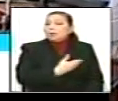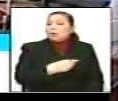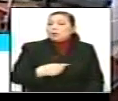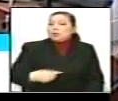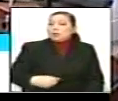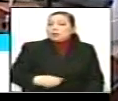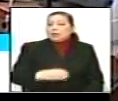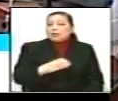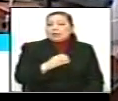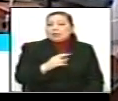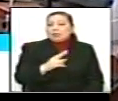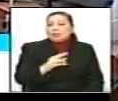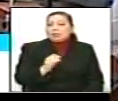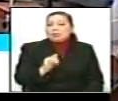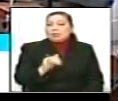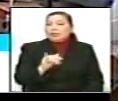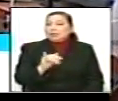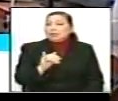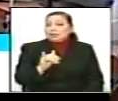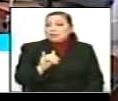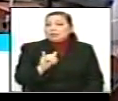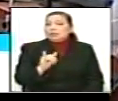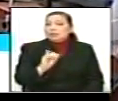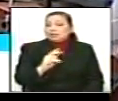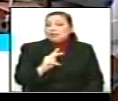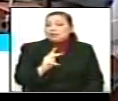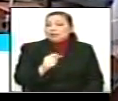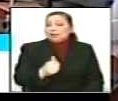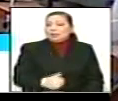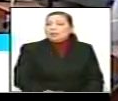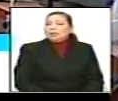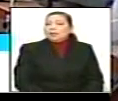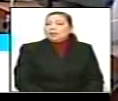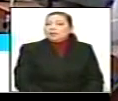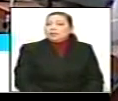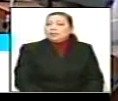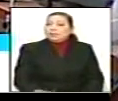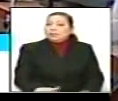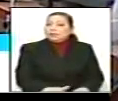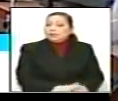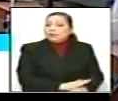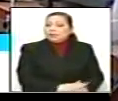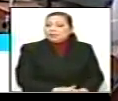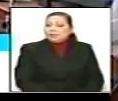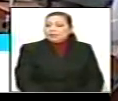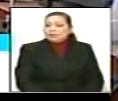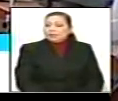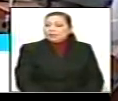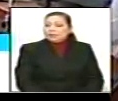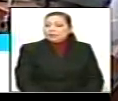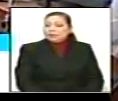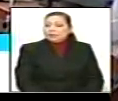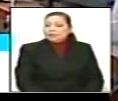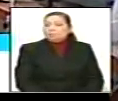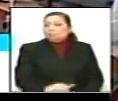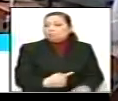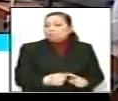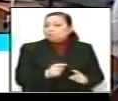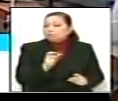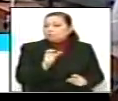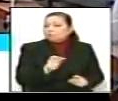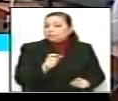gobernador Cáceres Yica. ¿Para qué? Para que regularicen sus deficiencias, aparentemente varios de